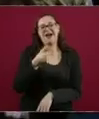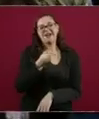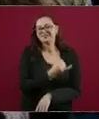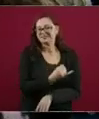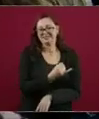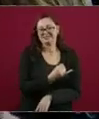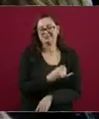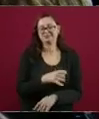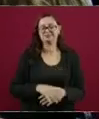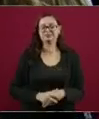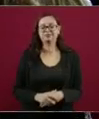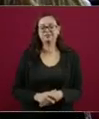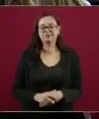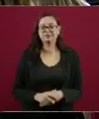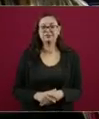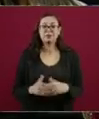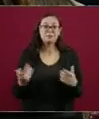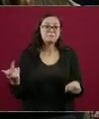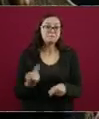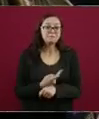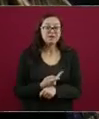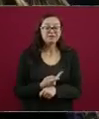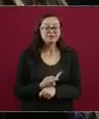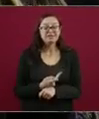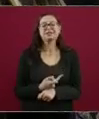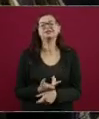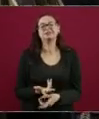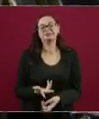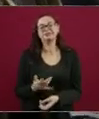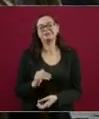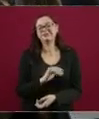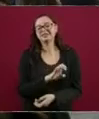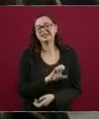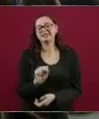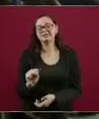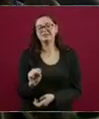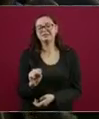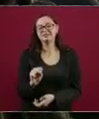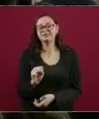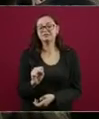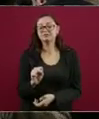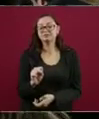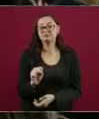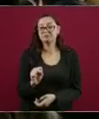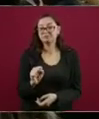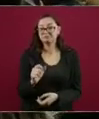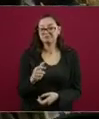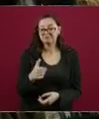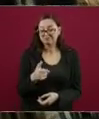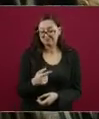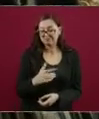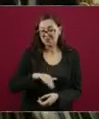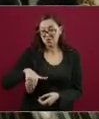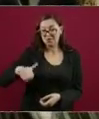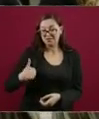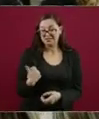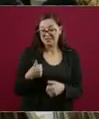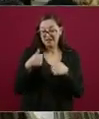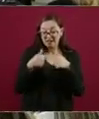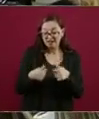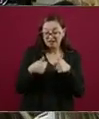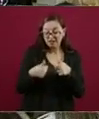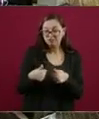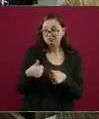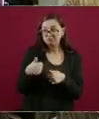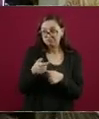entonces ya no atendía de manera directa el seguro social la estancia o la guardería sino